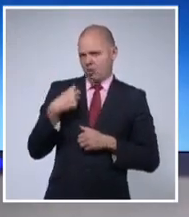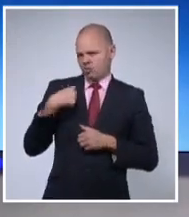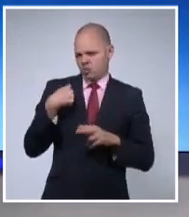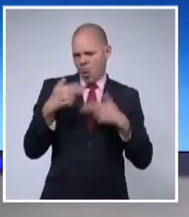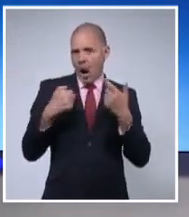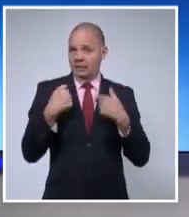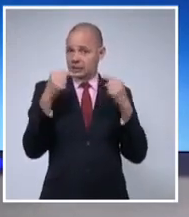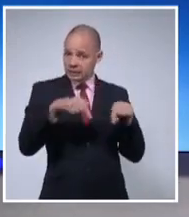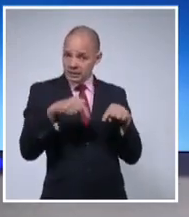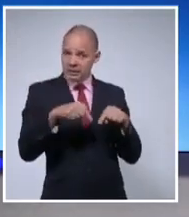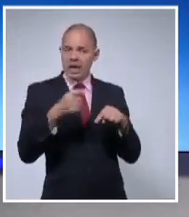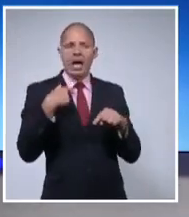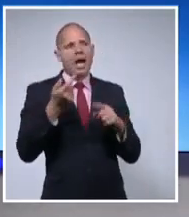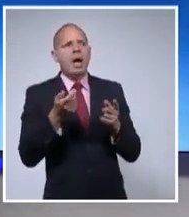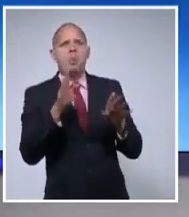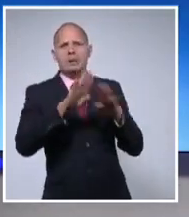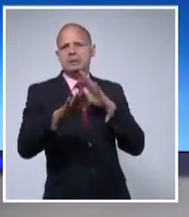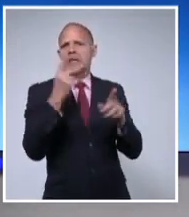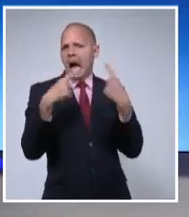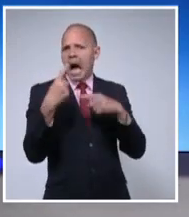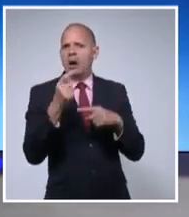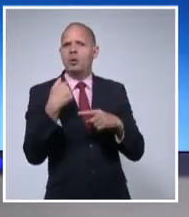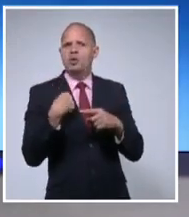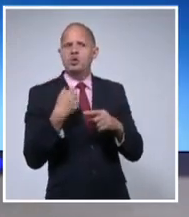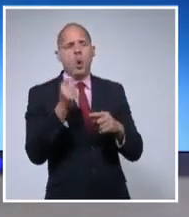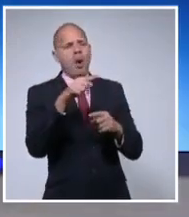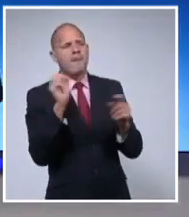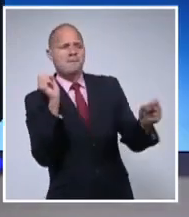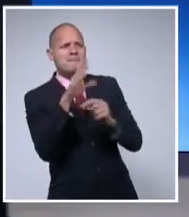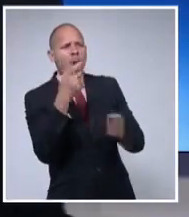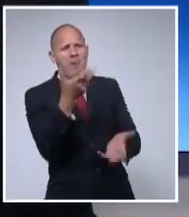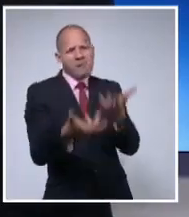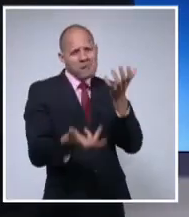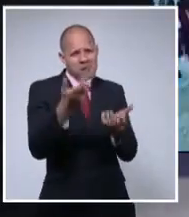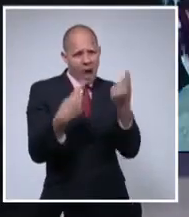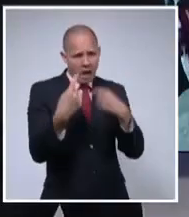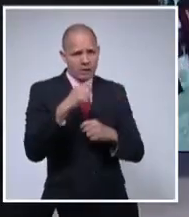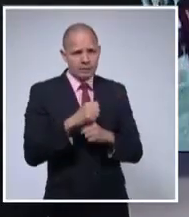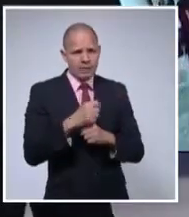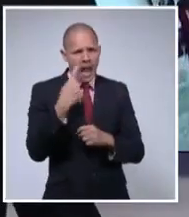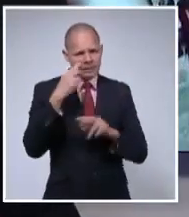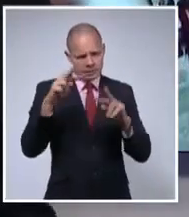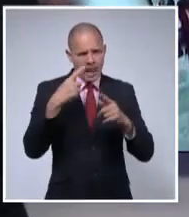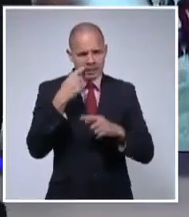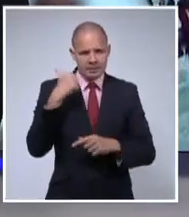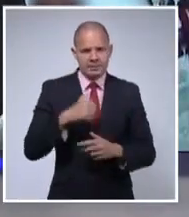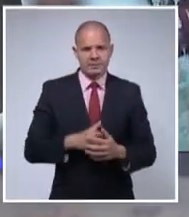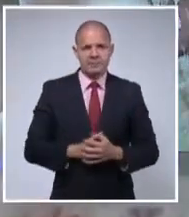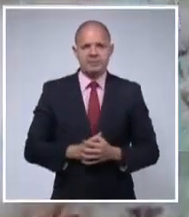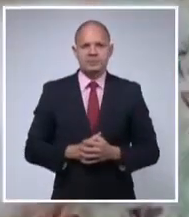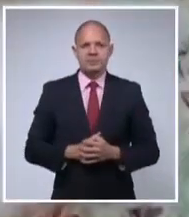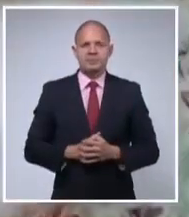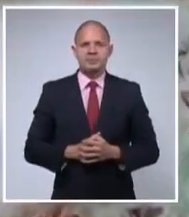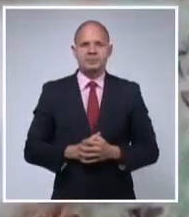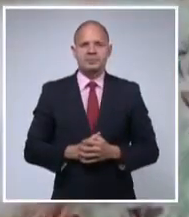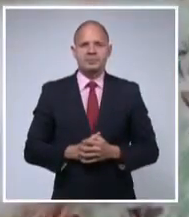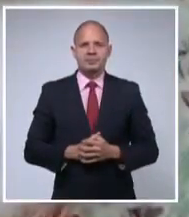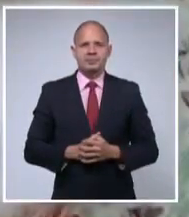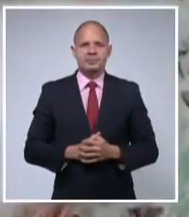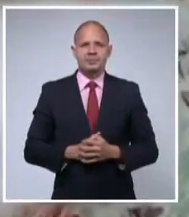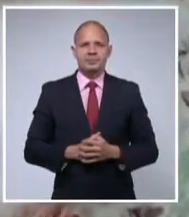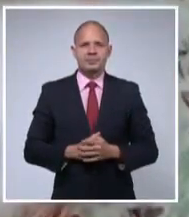brevemente ese testimonio, un fragmento que causó muchísimo impacto. Seguramente usted lo recuerda. Adelante. Candela, lo mismo que una escuela, que a